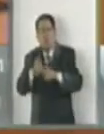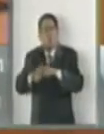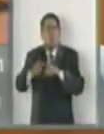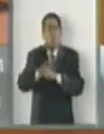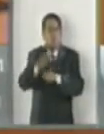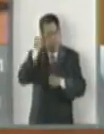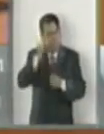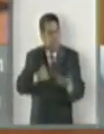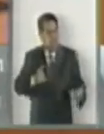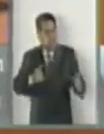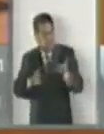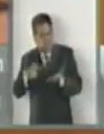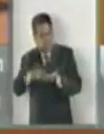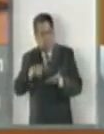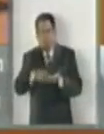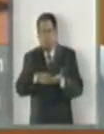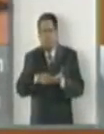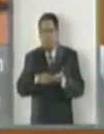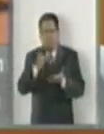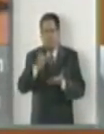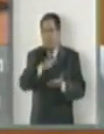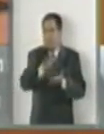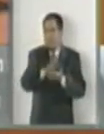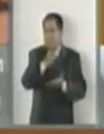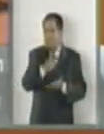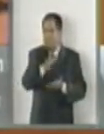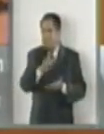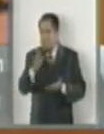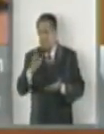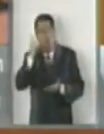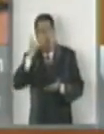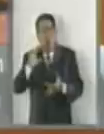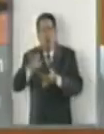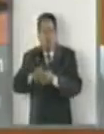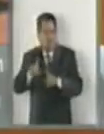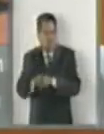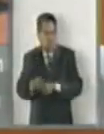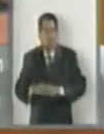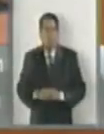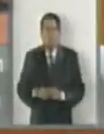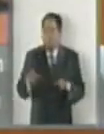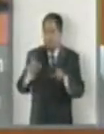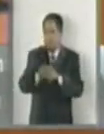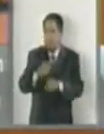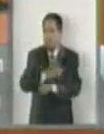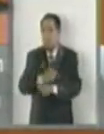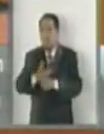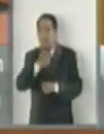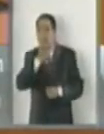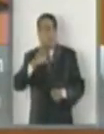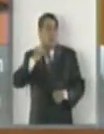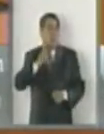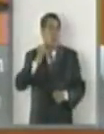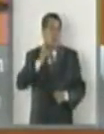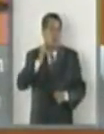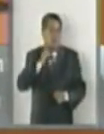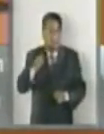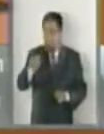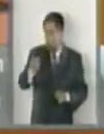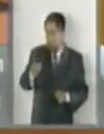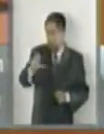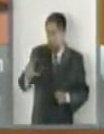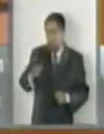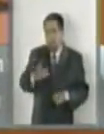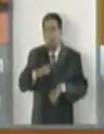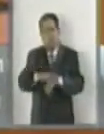planteamientos fundamentales de esta iniciativa. Finalmente, compañeras y compañeros legisladores, Movimiento Ciudadano